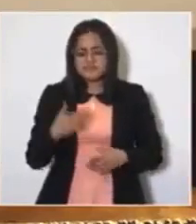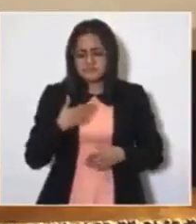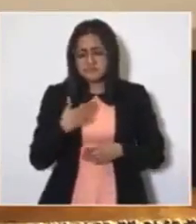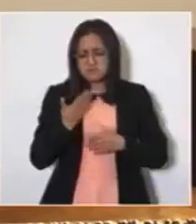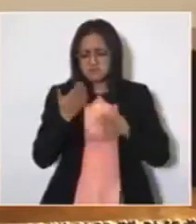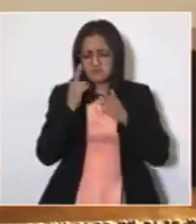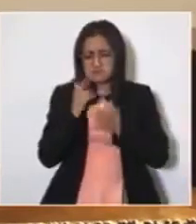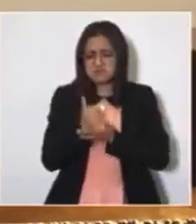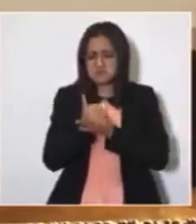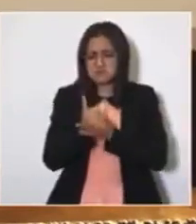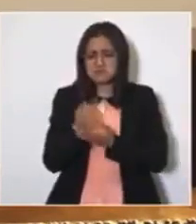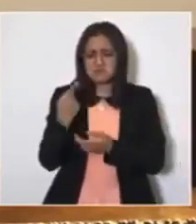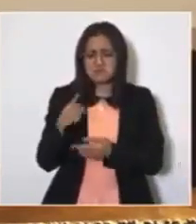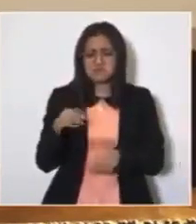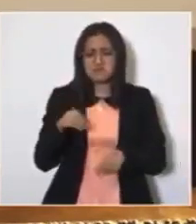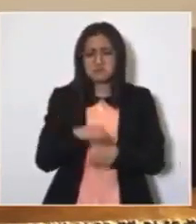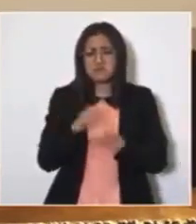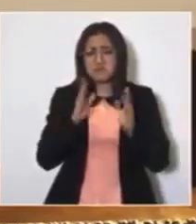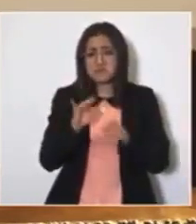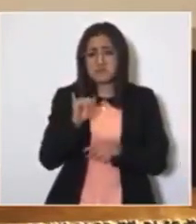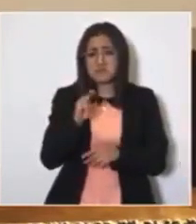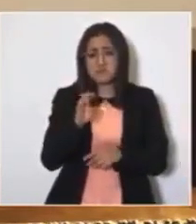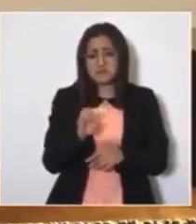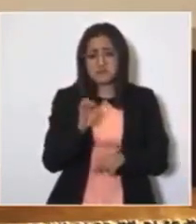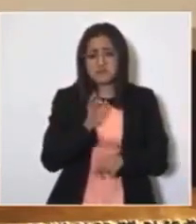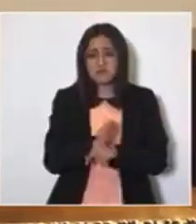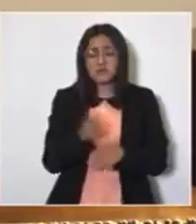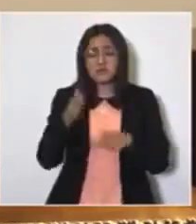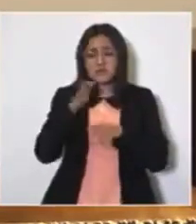nuestro respaldo a la designación que haga el INE sobre esa titularidad.